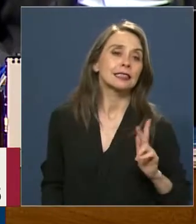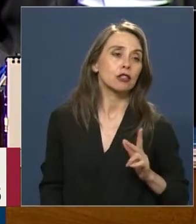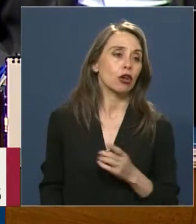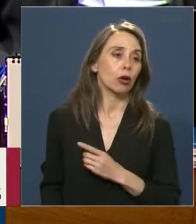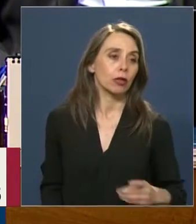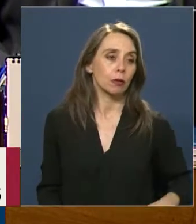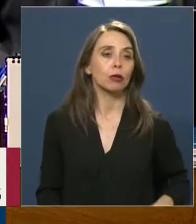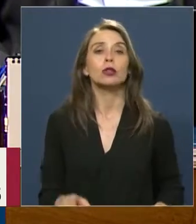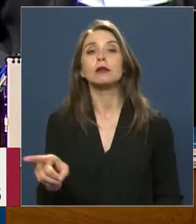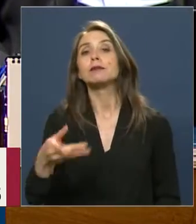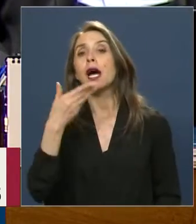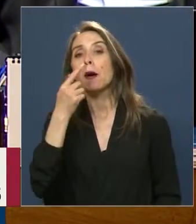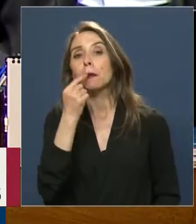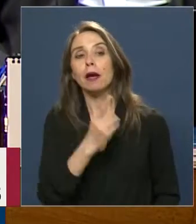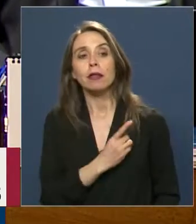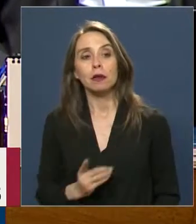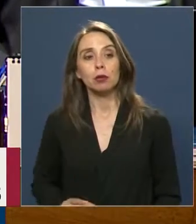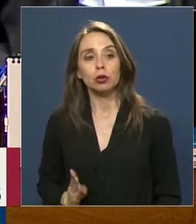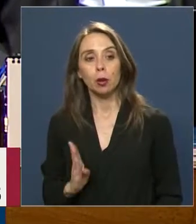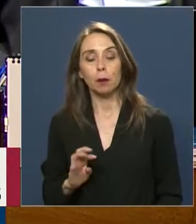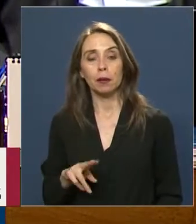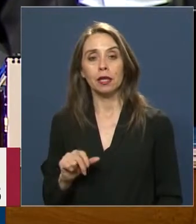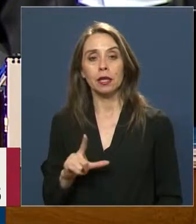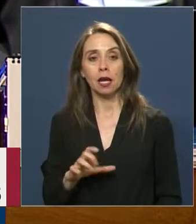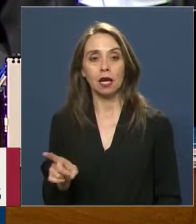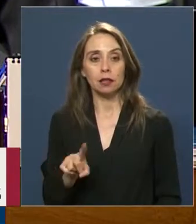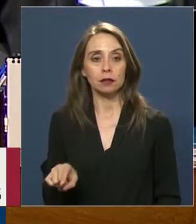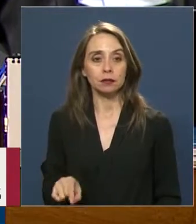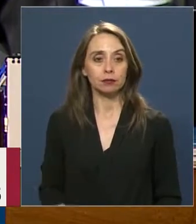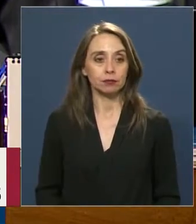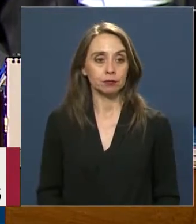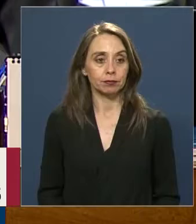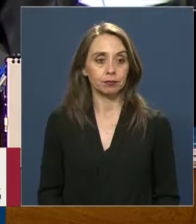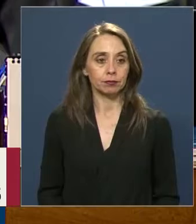Le ofrezco la palabra al señor diputado Alejandro Bernales.